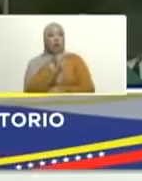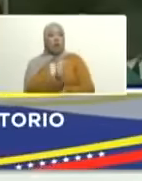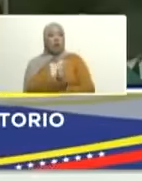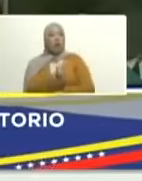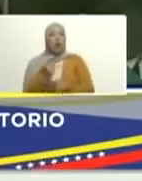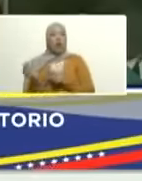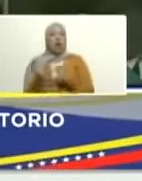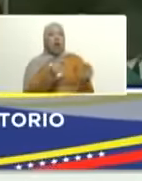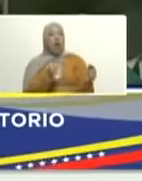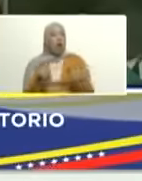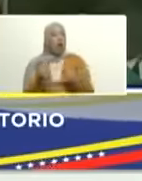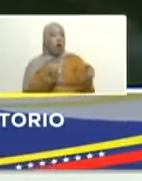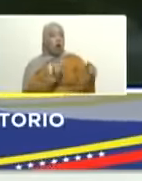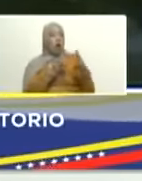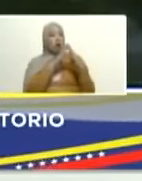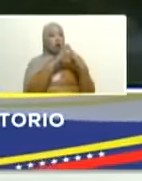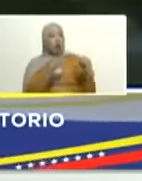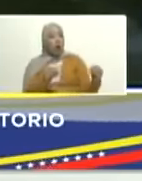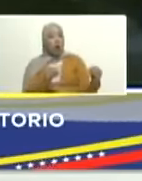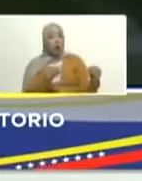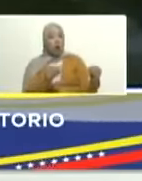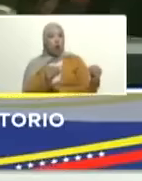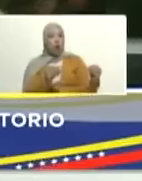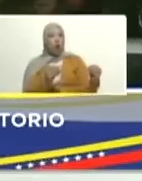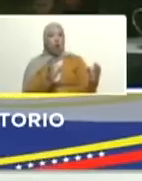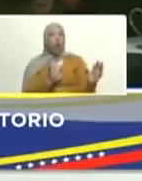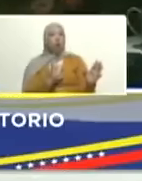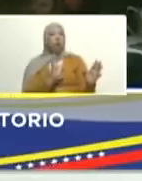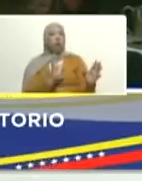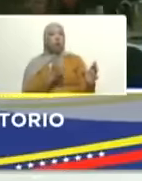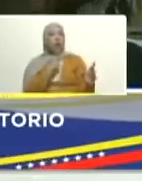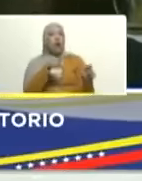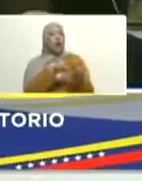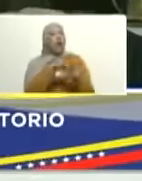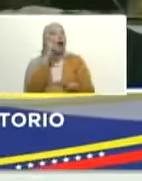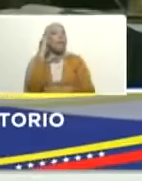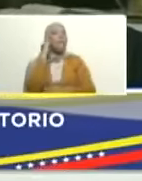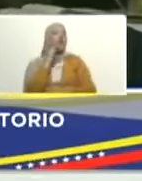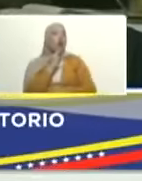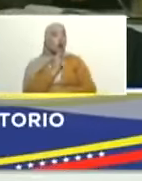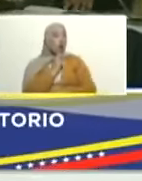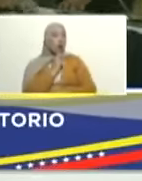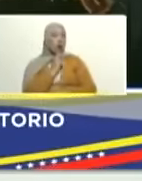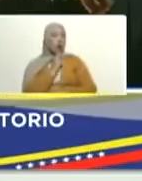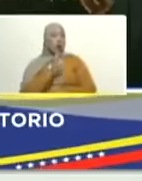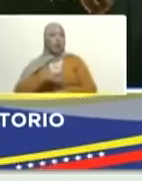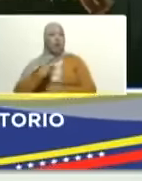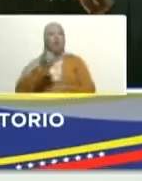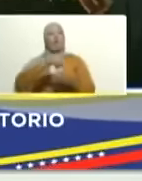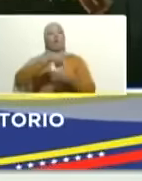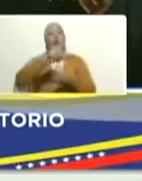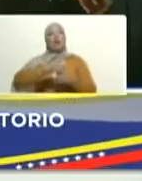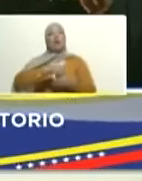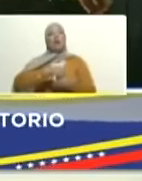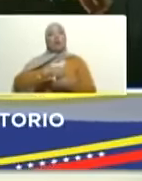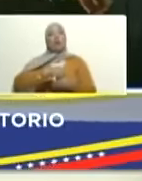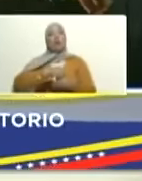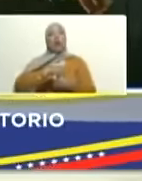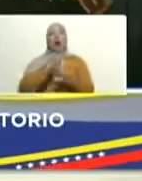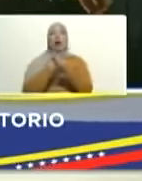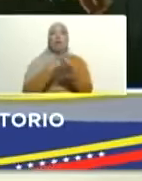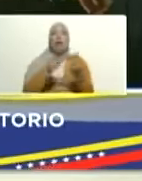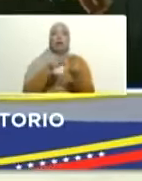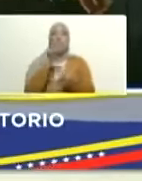diálogo, todo. Como decía el libertador, con modo todo se puede. Por las malas, por